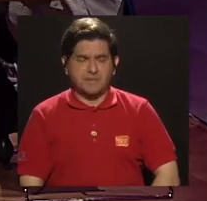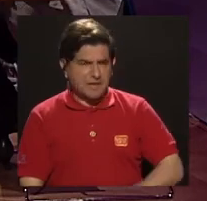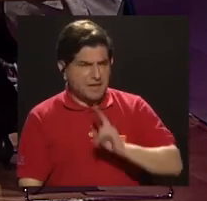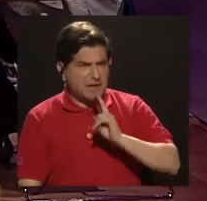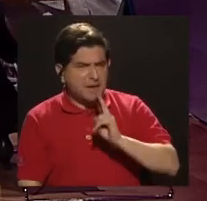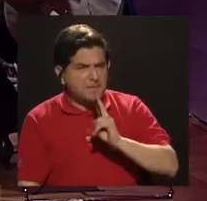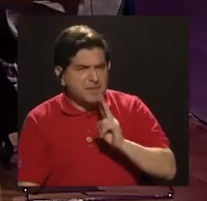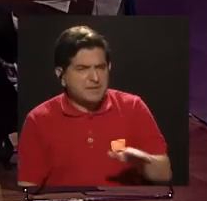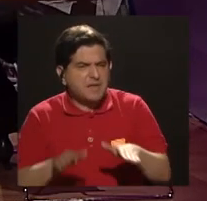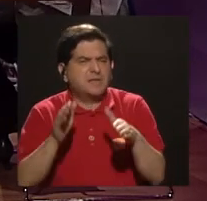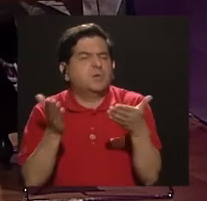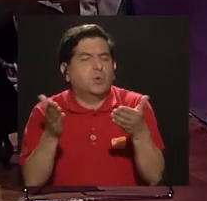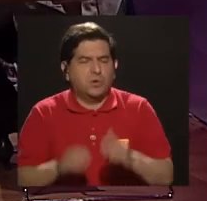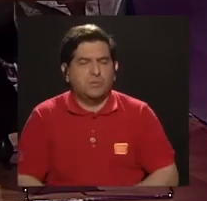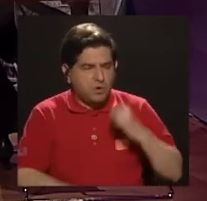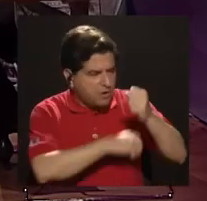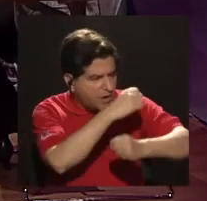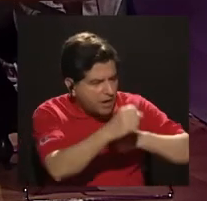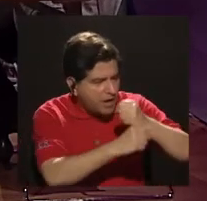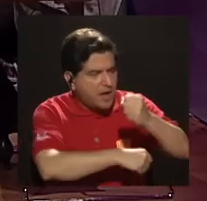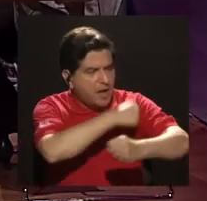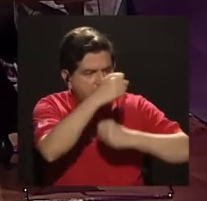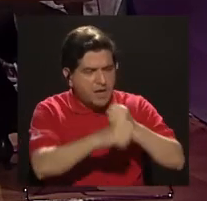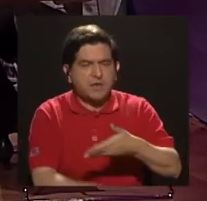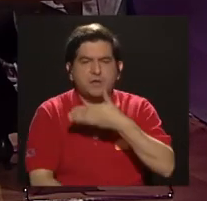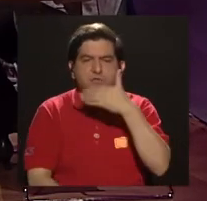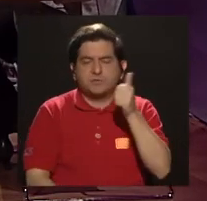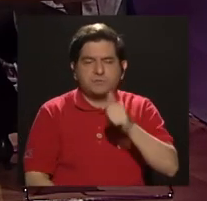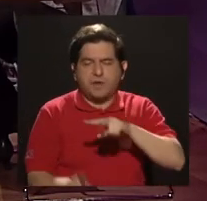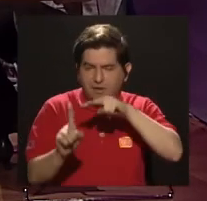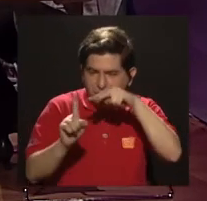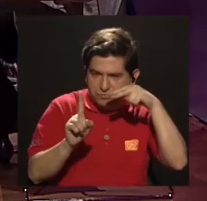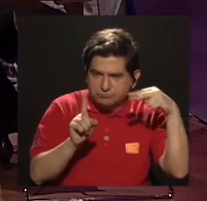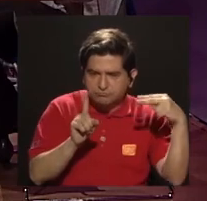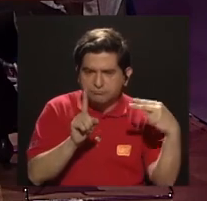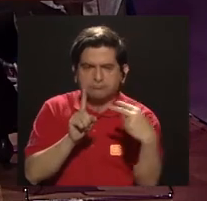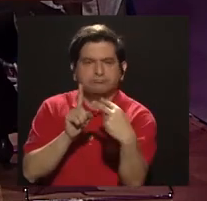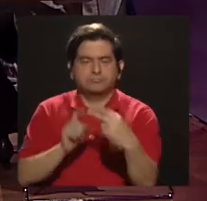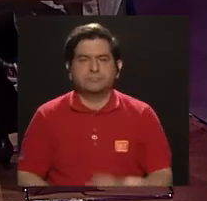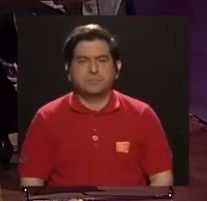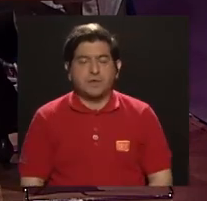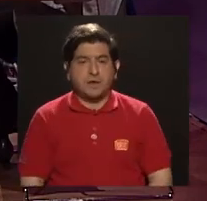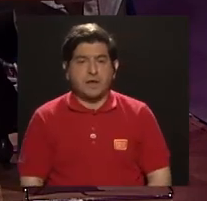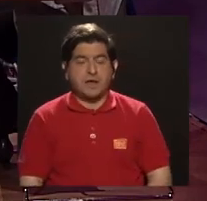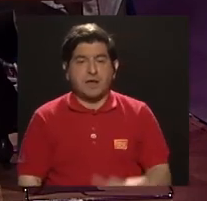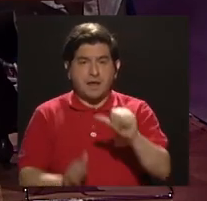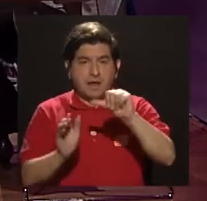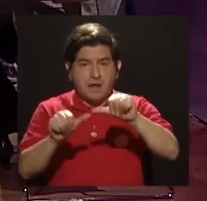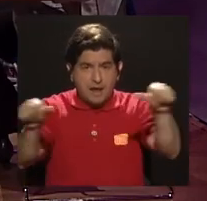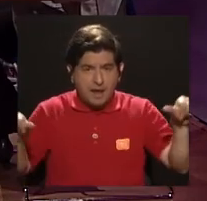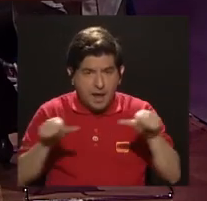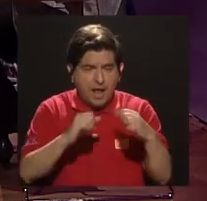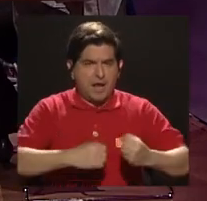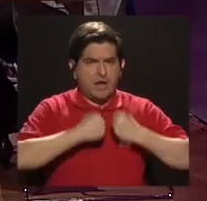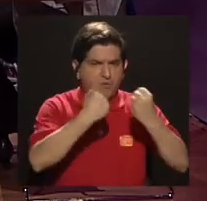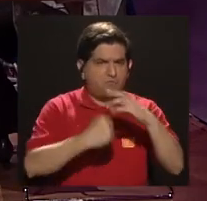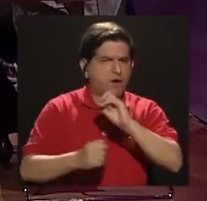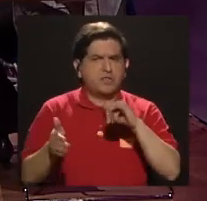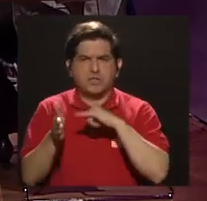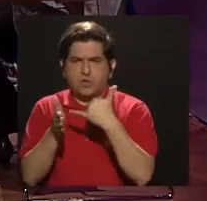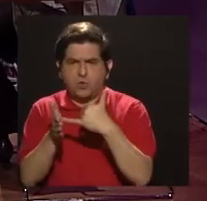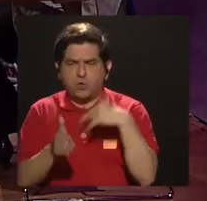realmente yo creo que el paso de los años siempre da una mejor perspectiva de cuáles fueron las fortalezas y las debilidades de cualquier